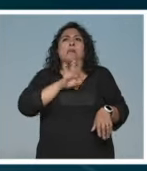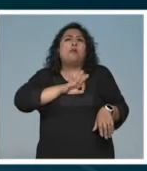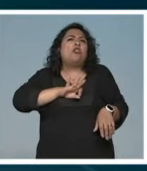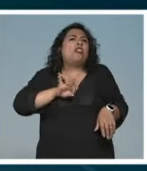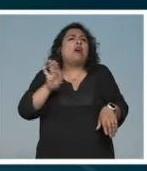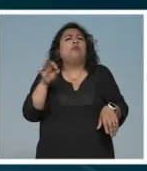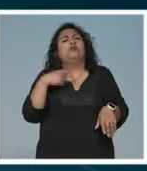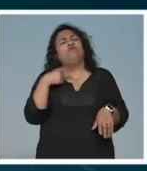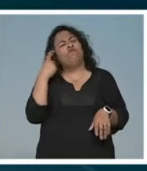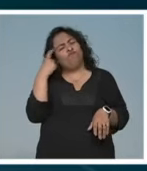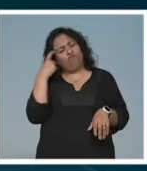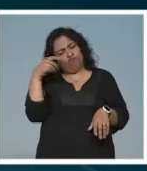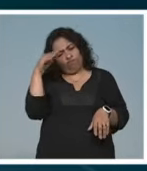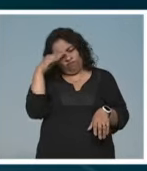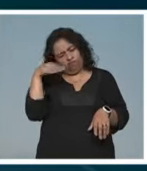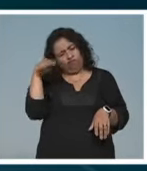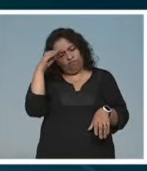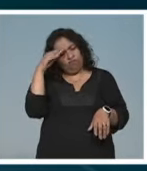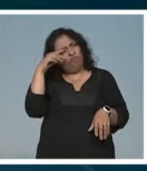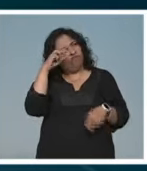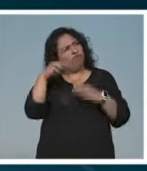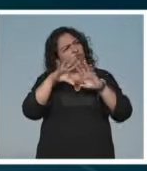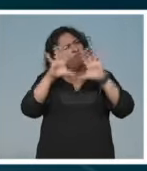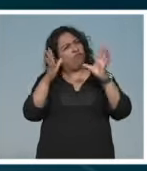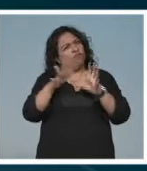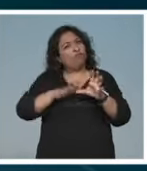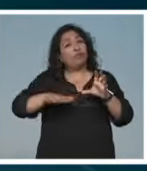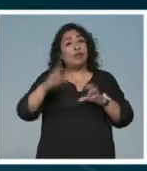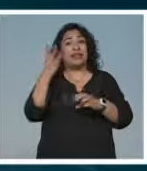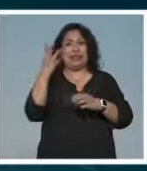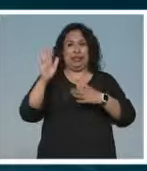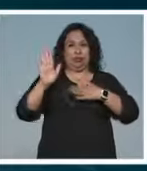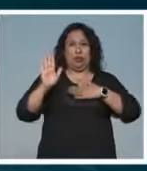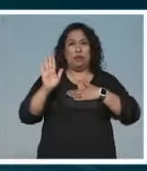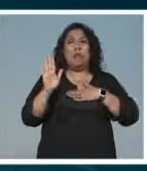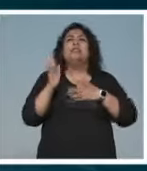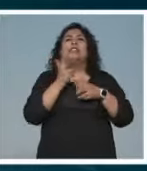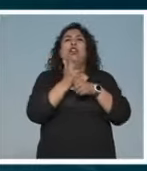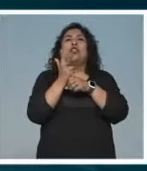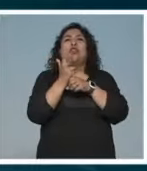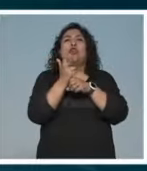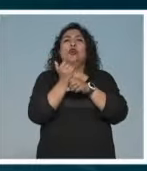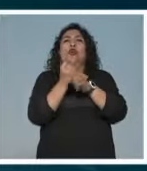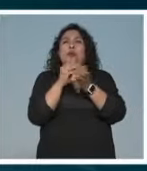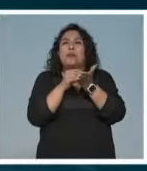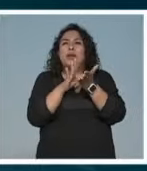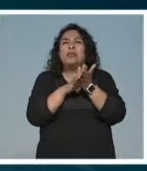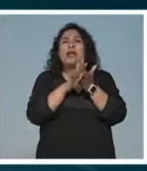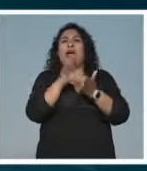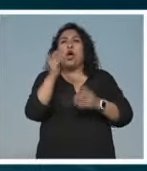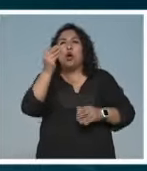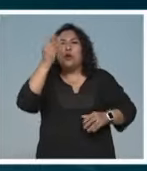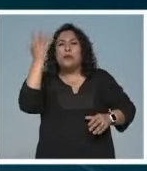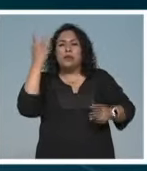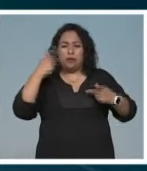simplemente meditar sobre el mundo que nos rodea. Tres Promesas es un documental contra el olvido, tanto personal como colectivo,